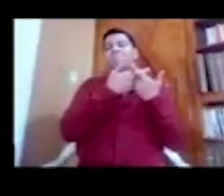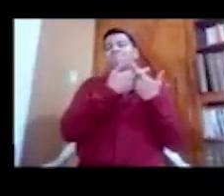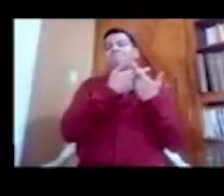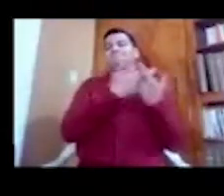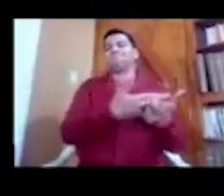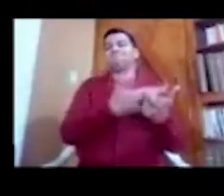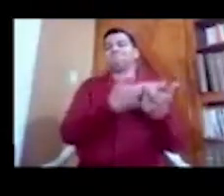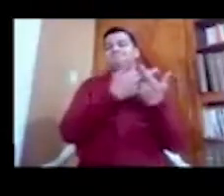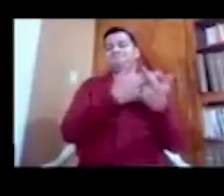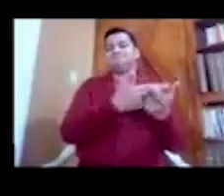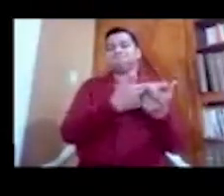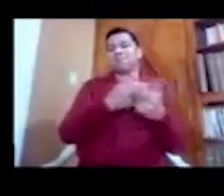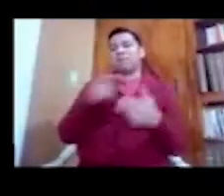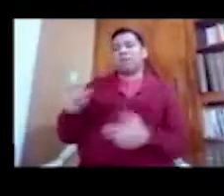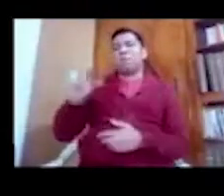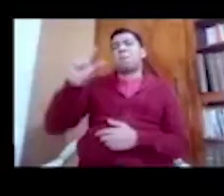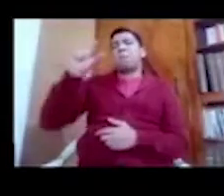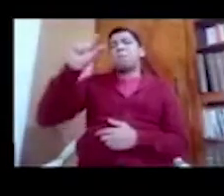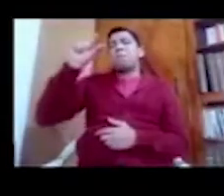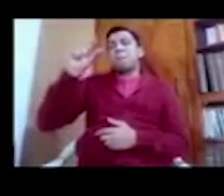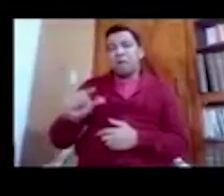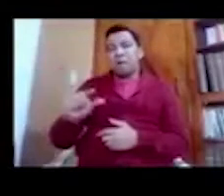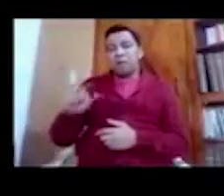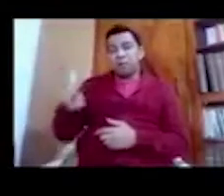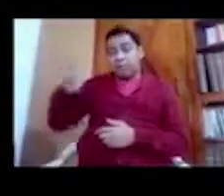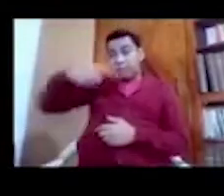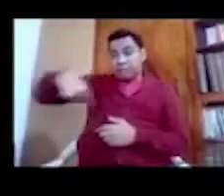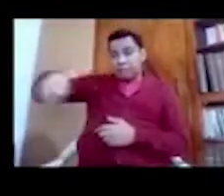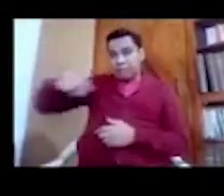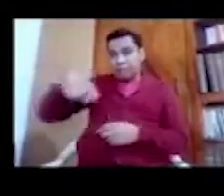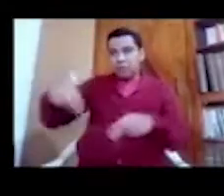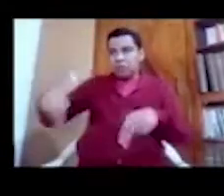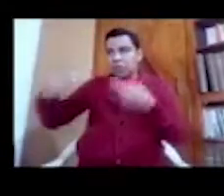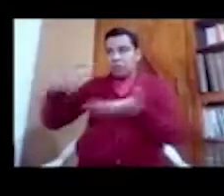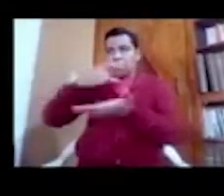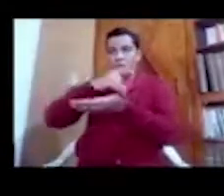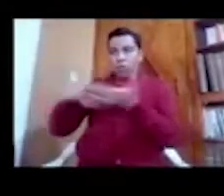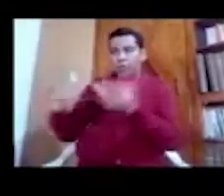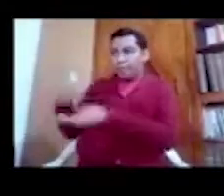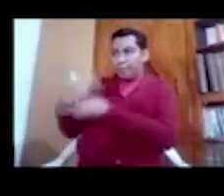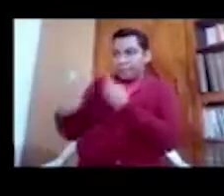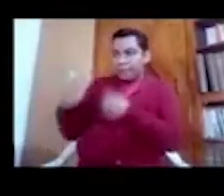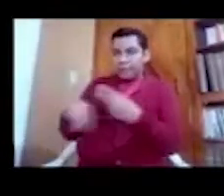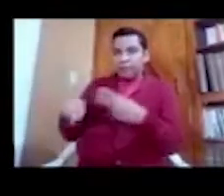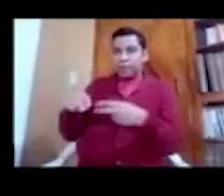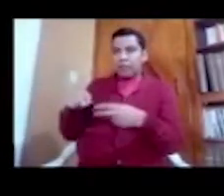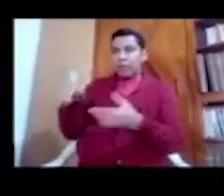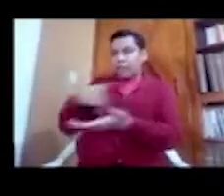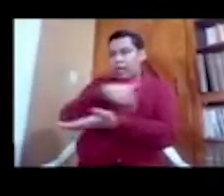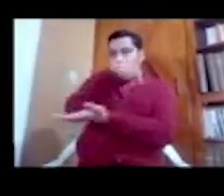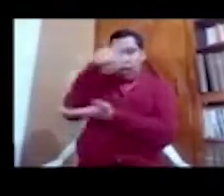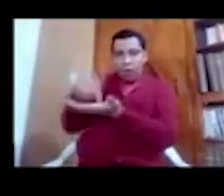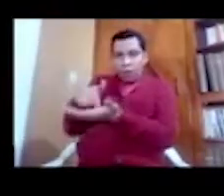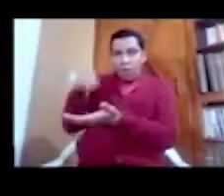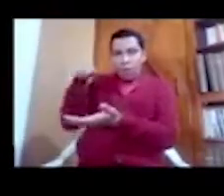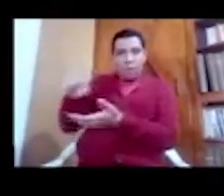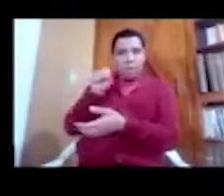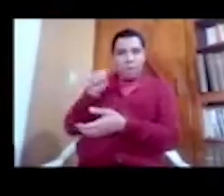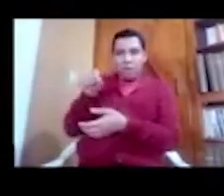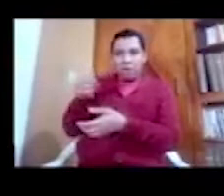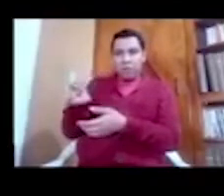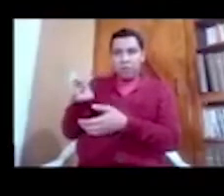México-Tlatelolco, sobre todo por el comercio, las riquezas que venían del comercio local y del comercio que ahora